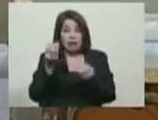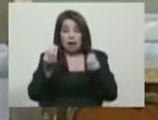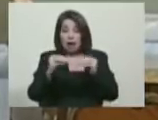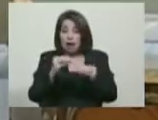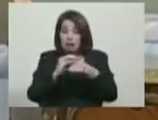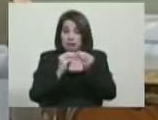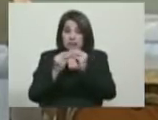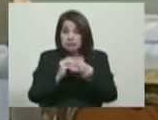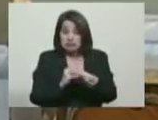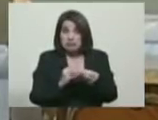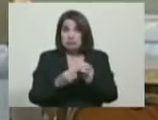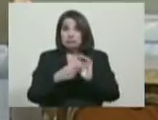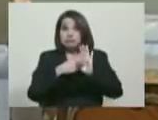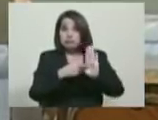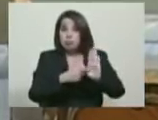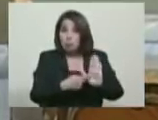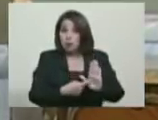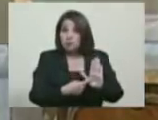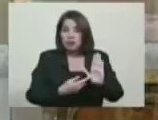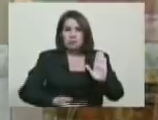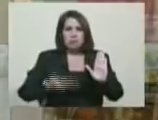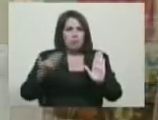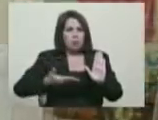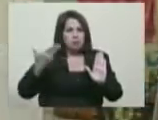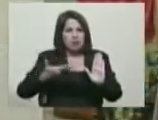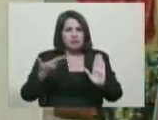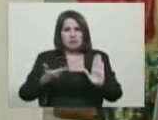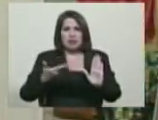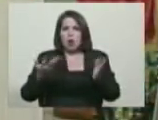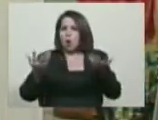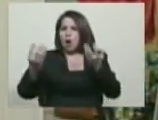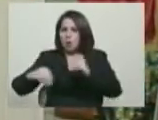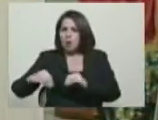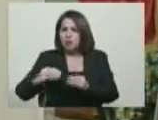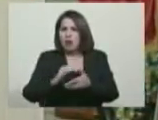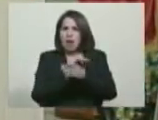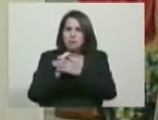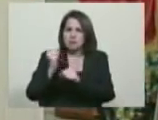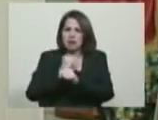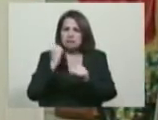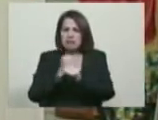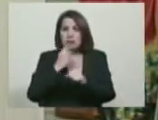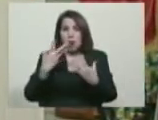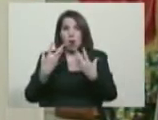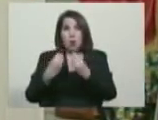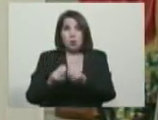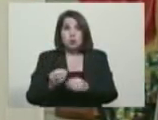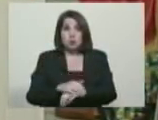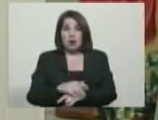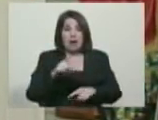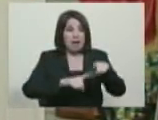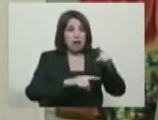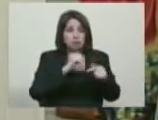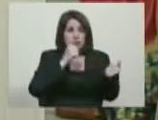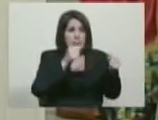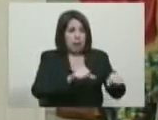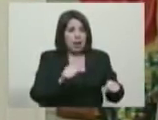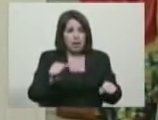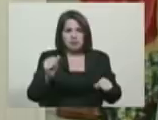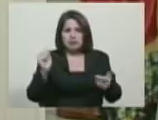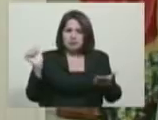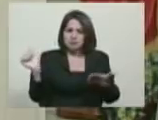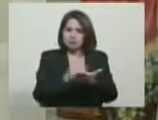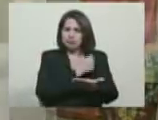los frutos y son las muestras de nuestra amistad. Y se va a seguir creciendo como las olas del mar y se va a fortalecer, mejorar cada día.